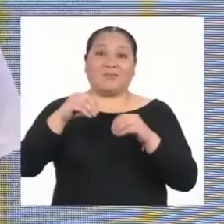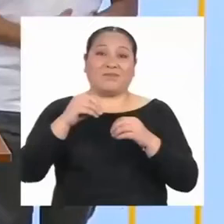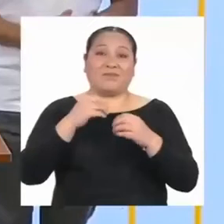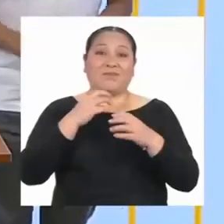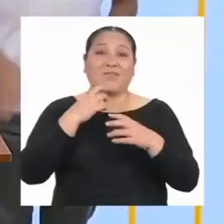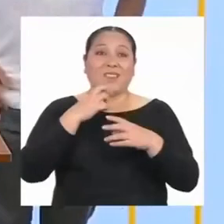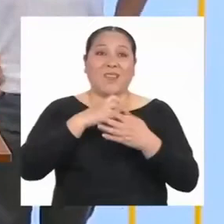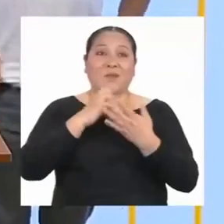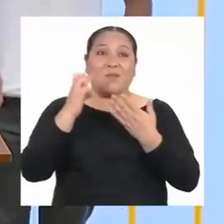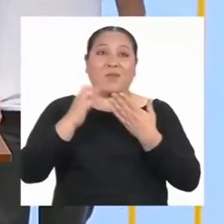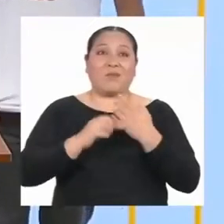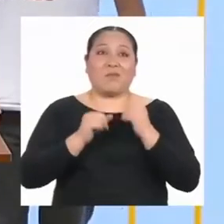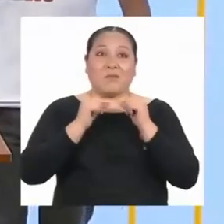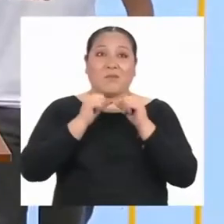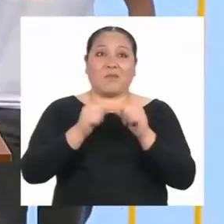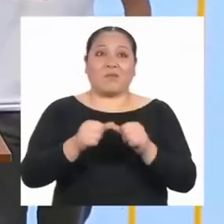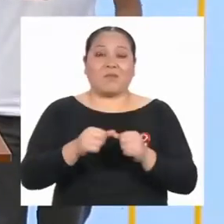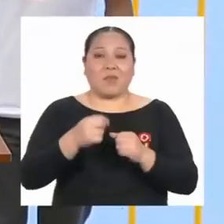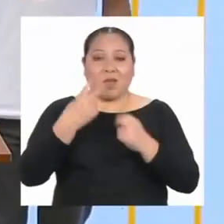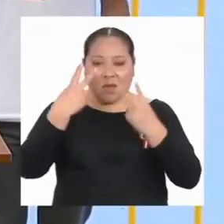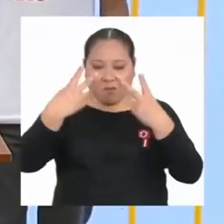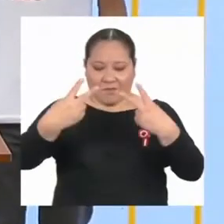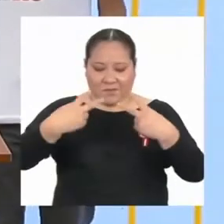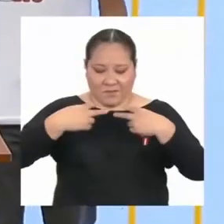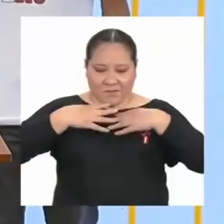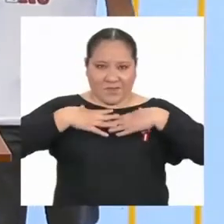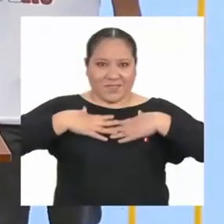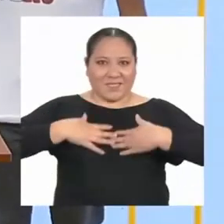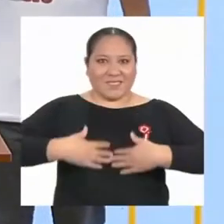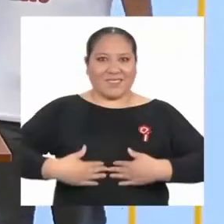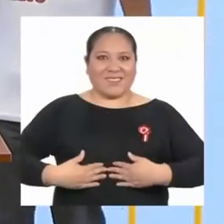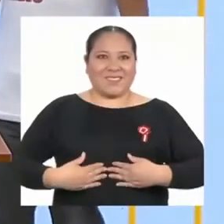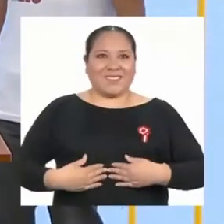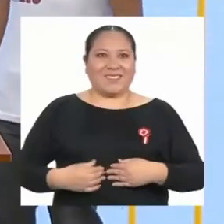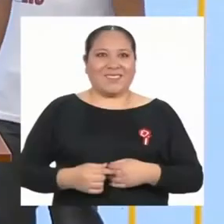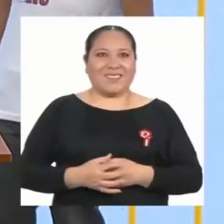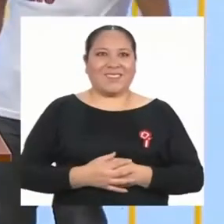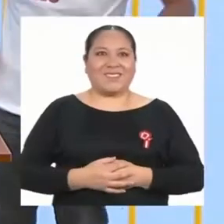que sigamos. ¿Ya han visto mi polo, no?